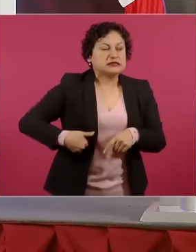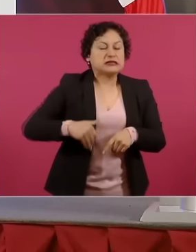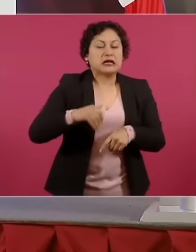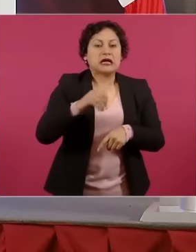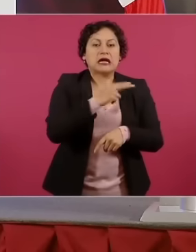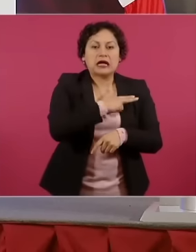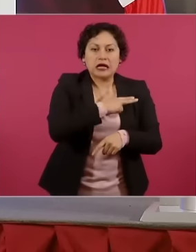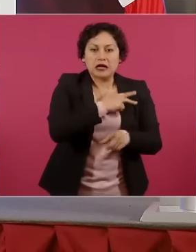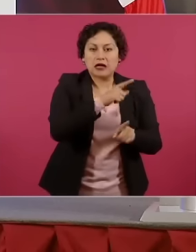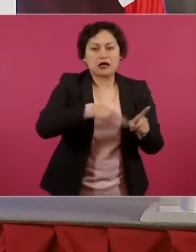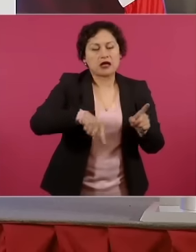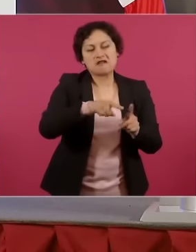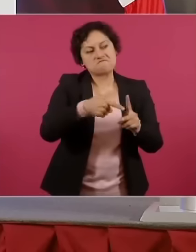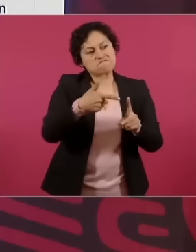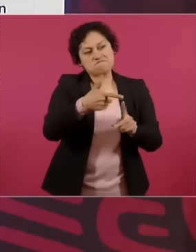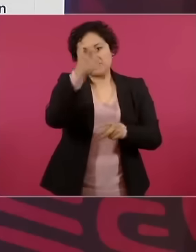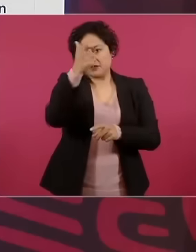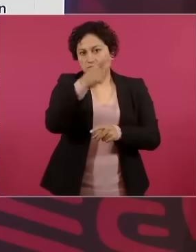Y aquí